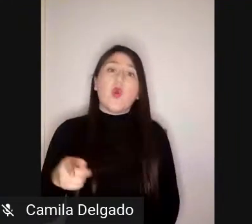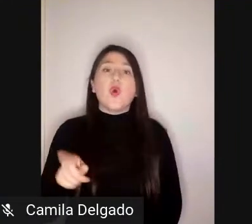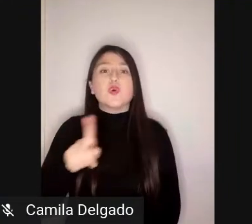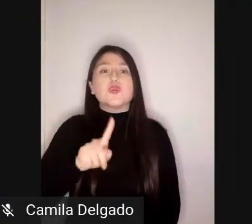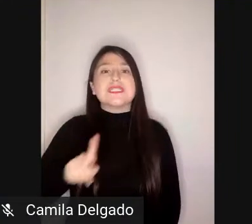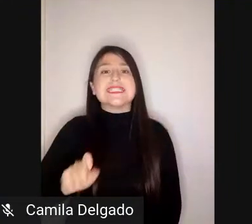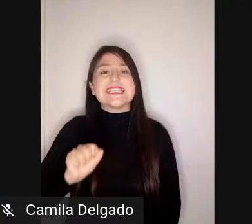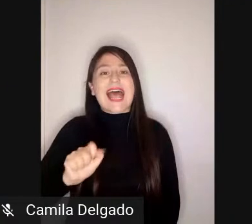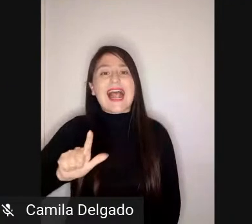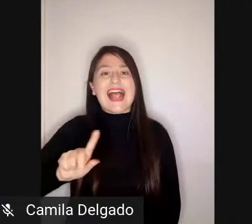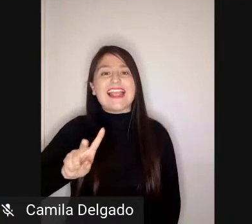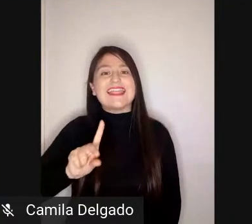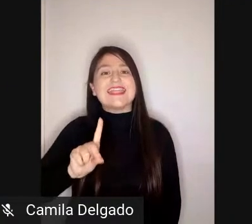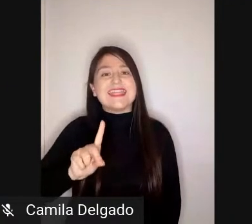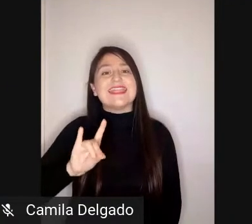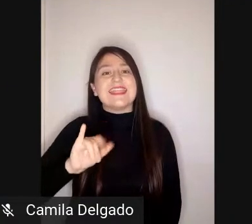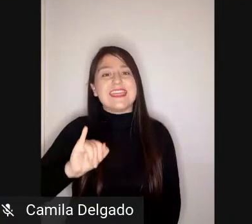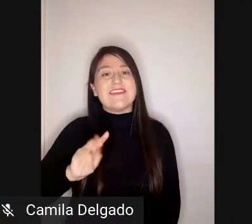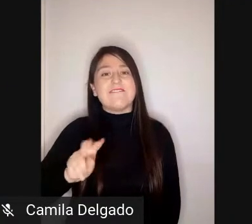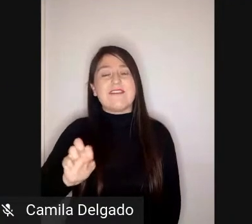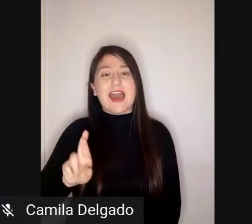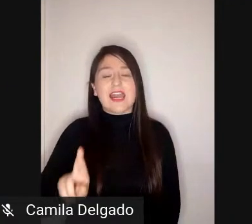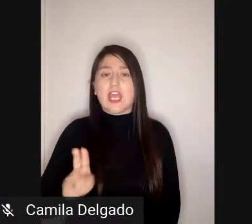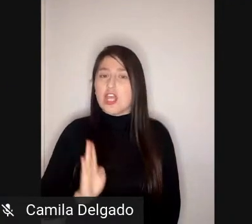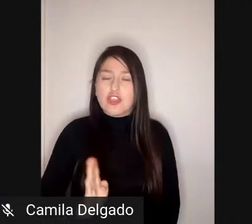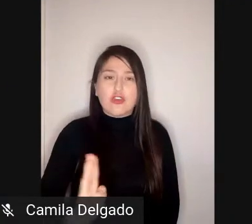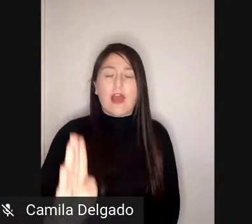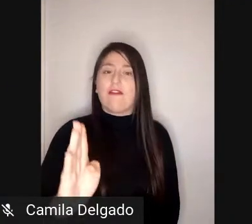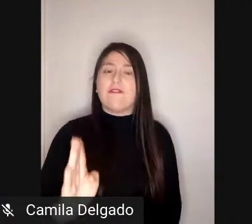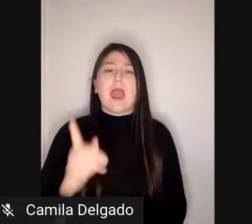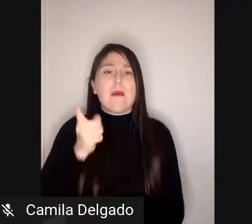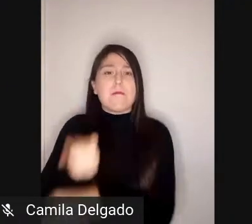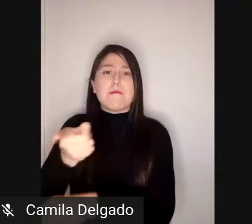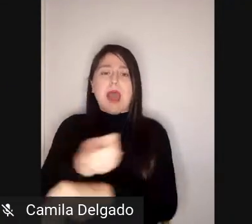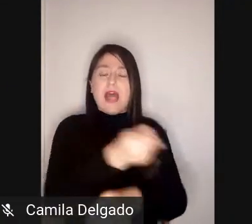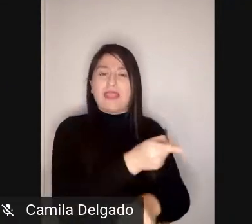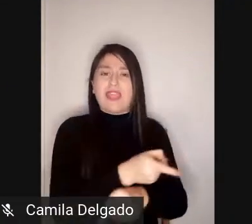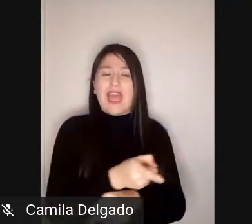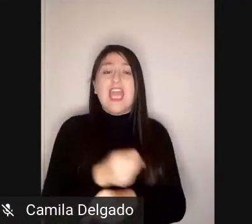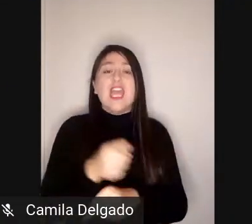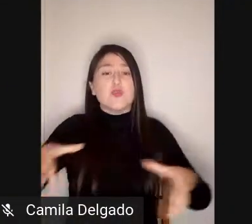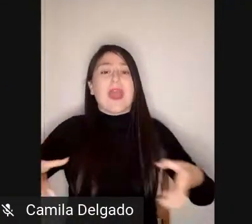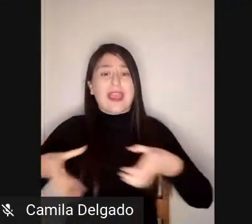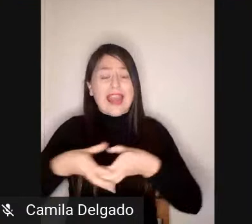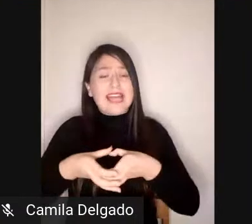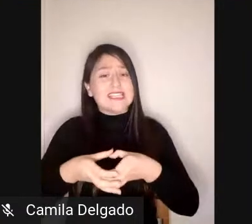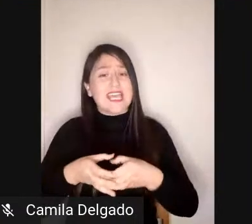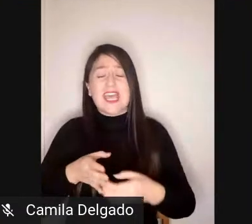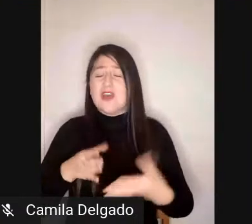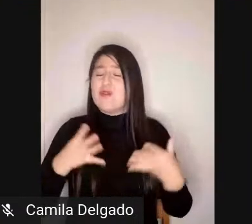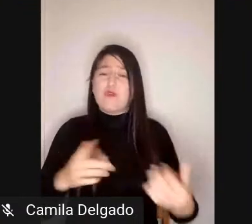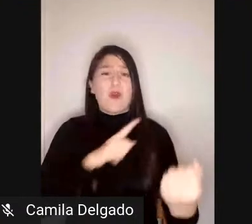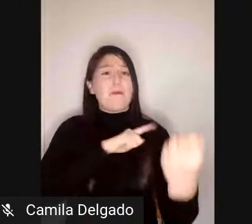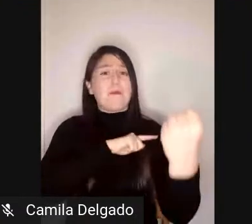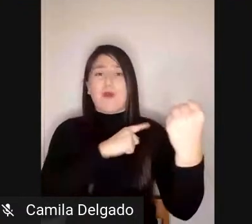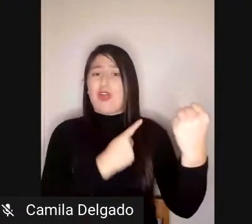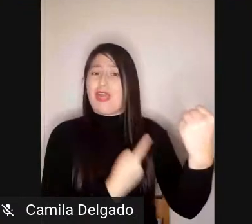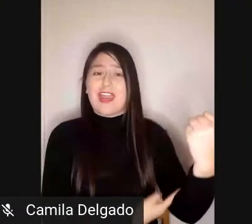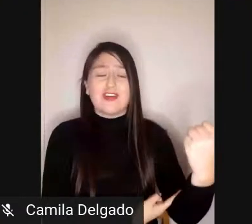favor, es una clase dominante ultrapoderosa. No pensemos que está destruida, porque yo creo que es un tremendo